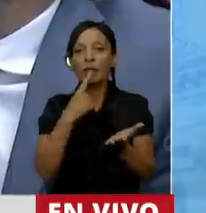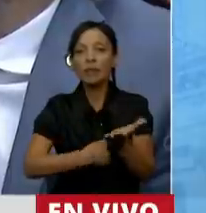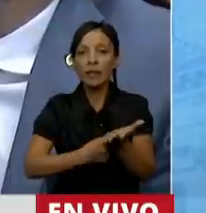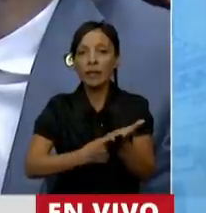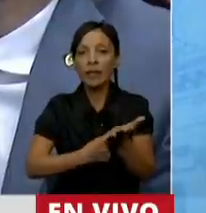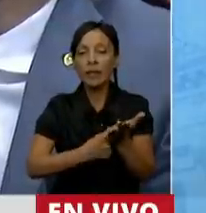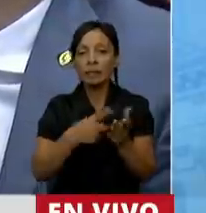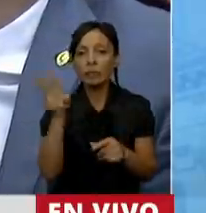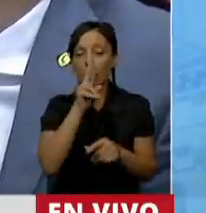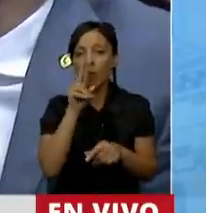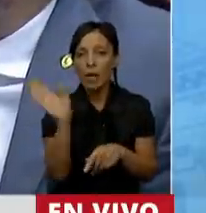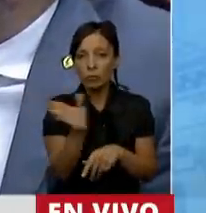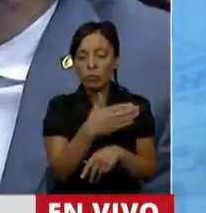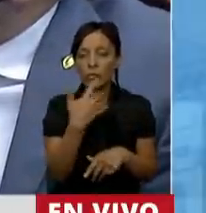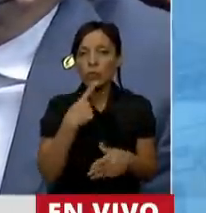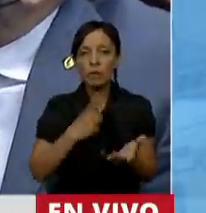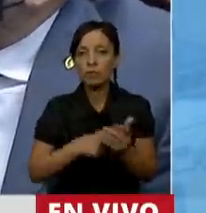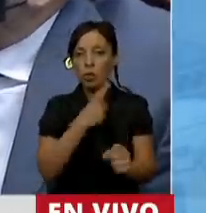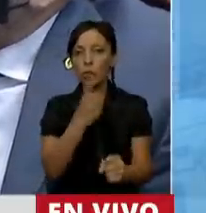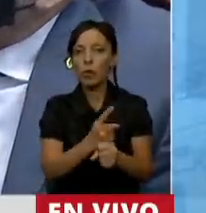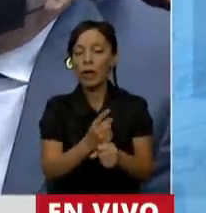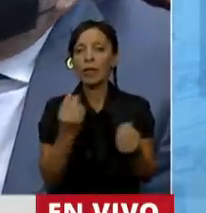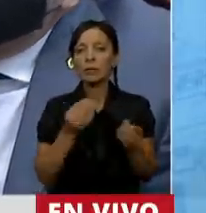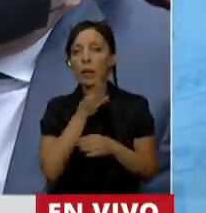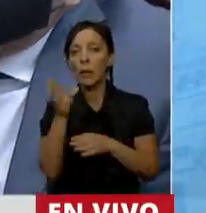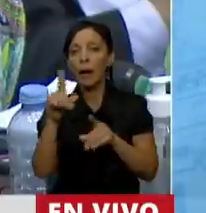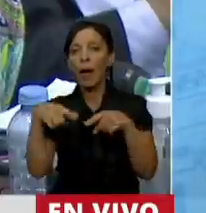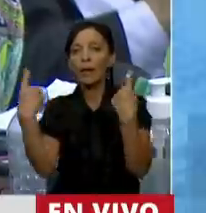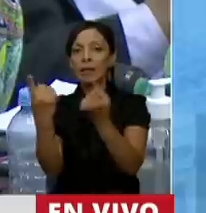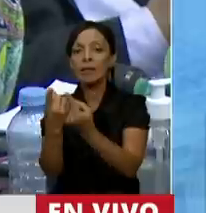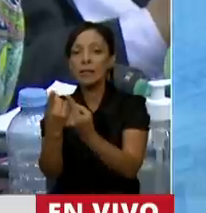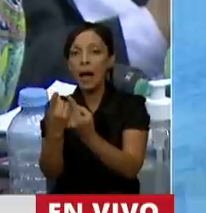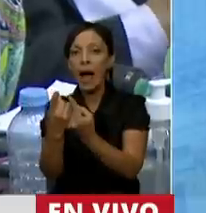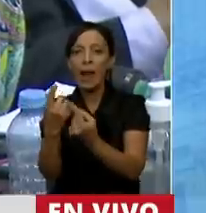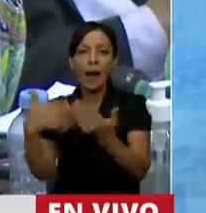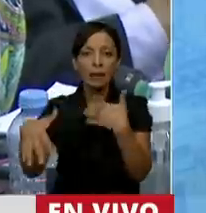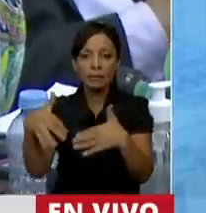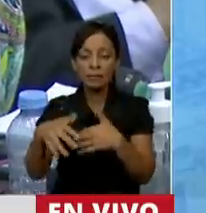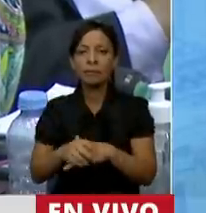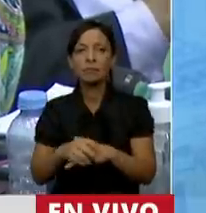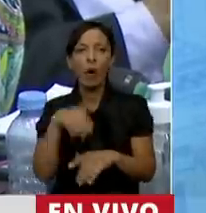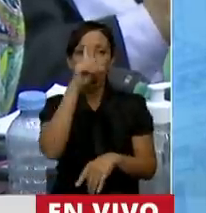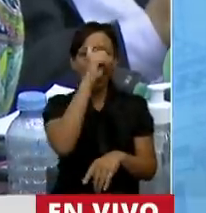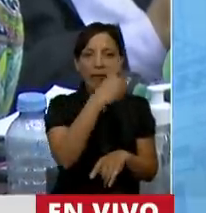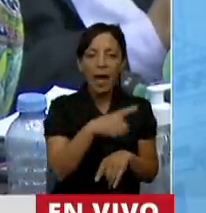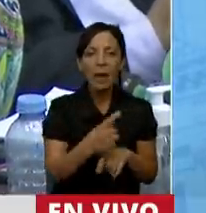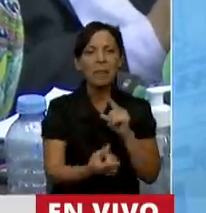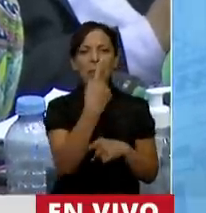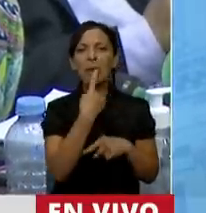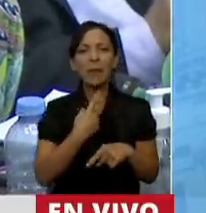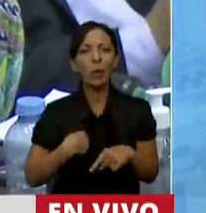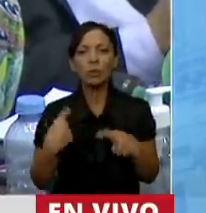que no tienen la posibilidad de decidir porque cuando van a una salita, cuando van a un hospital, la primera pregunta que le hacen